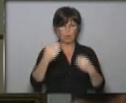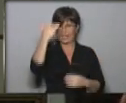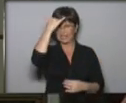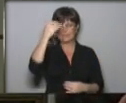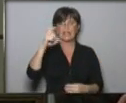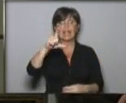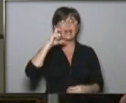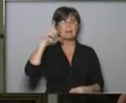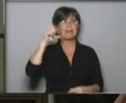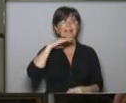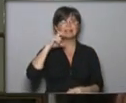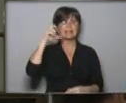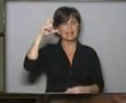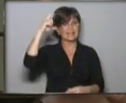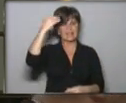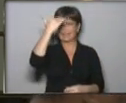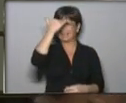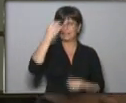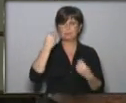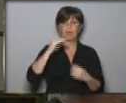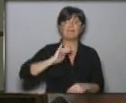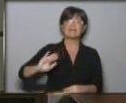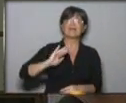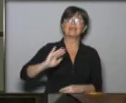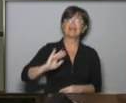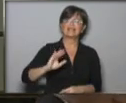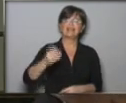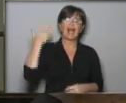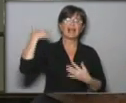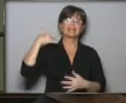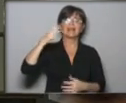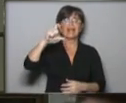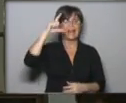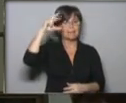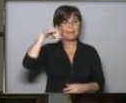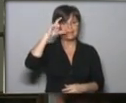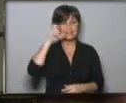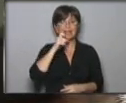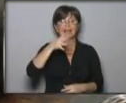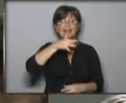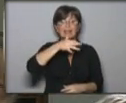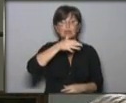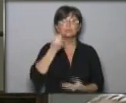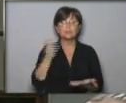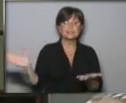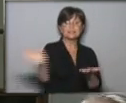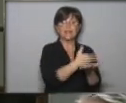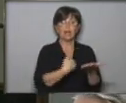XV? Y dice, para tomar venganza, porque fue Clemente XIV el que suprimió a los